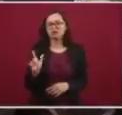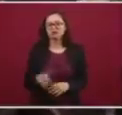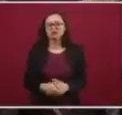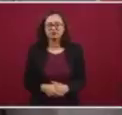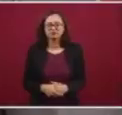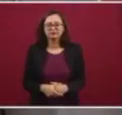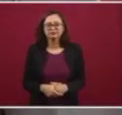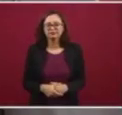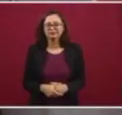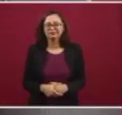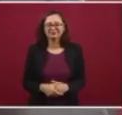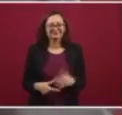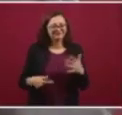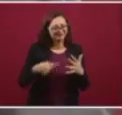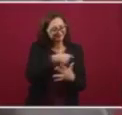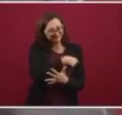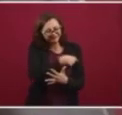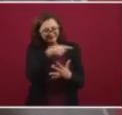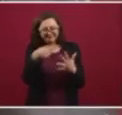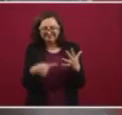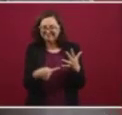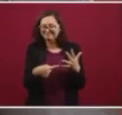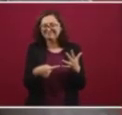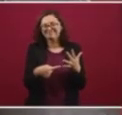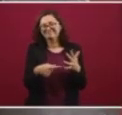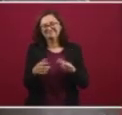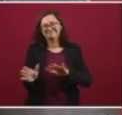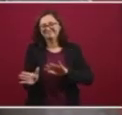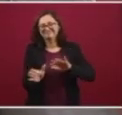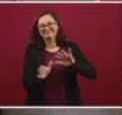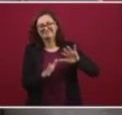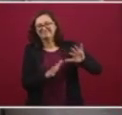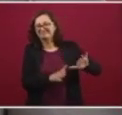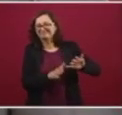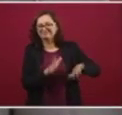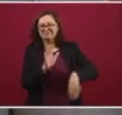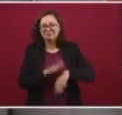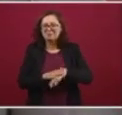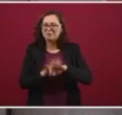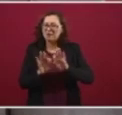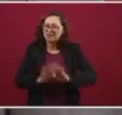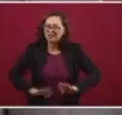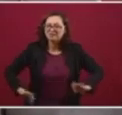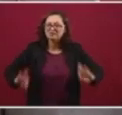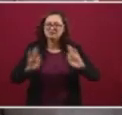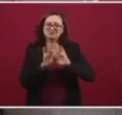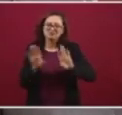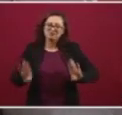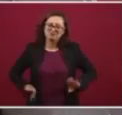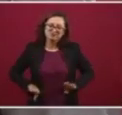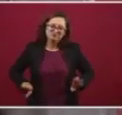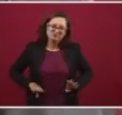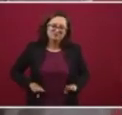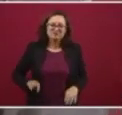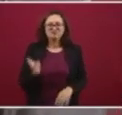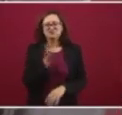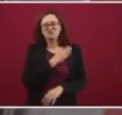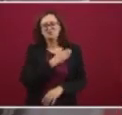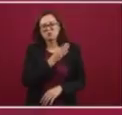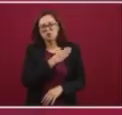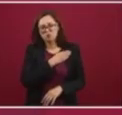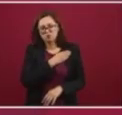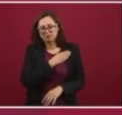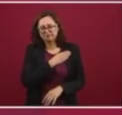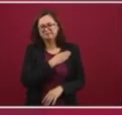todo eso es secundario. Lo importante es ser gente de bien, y hay